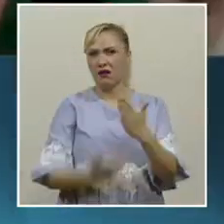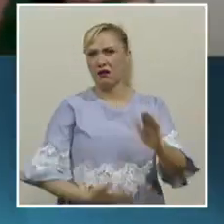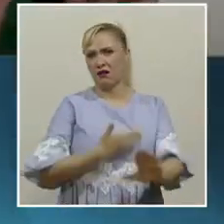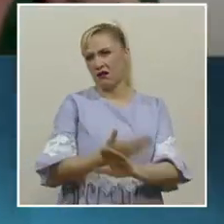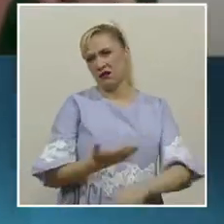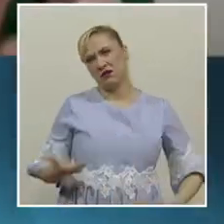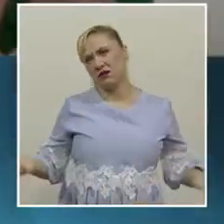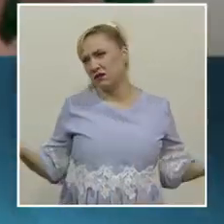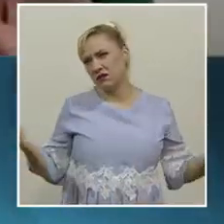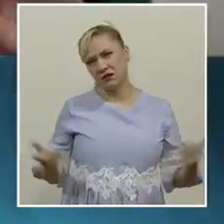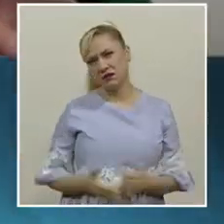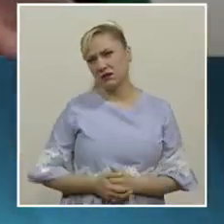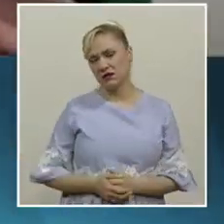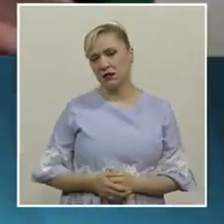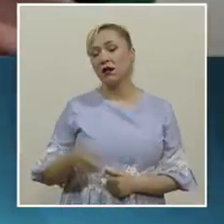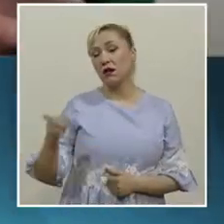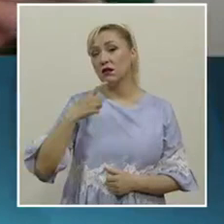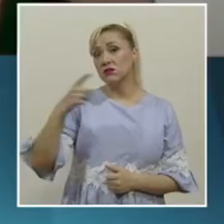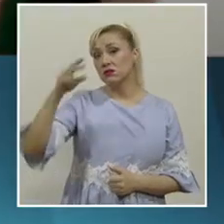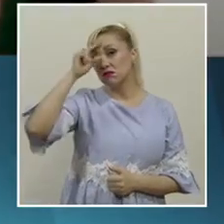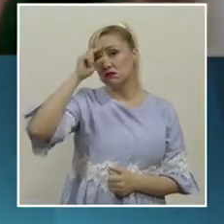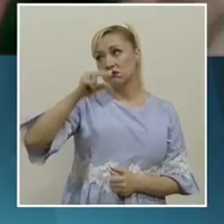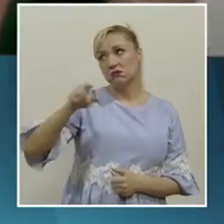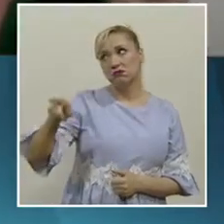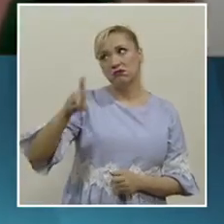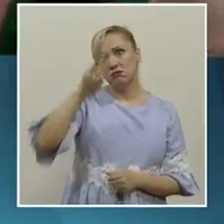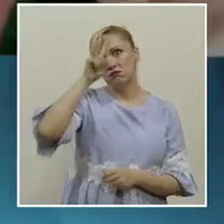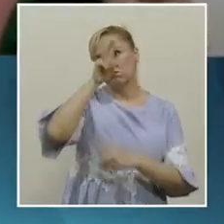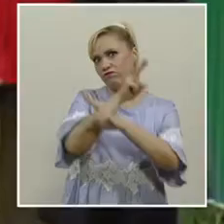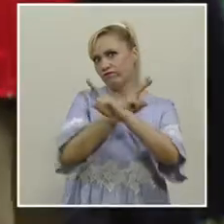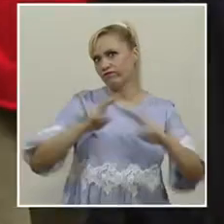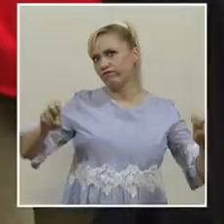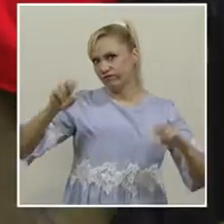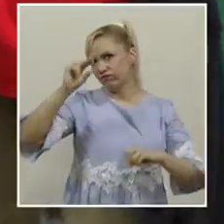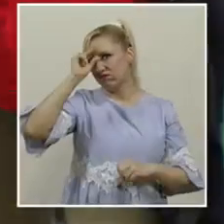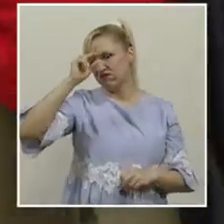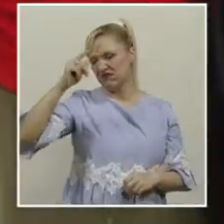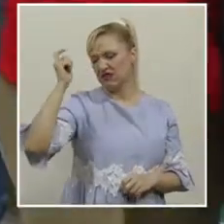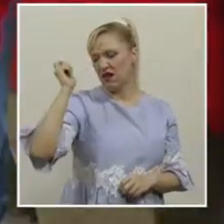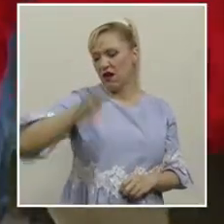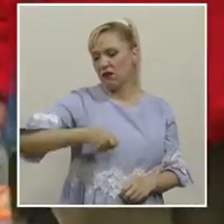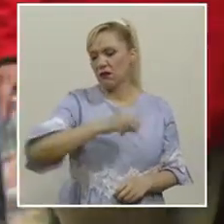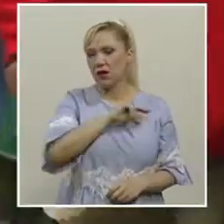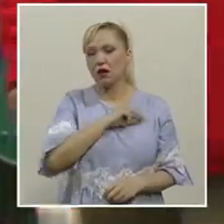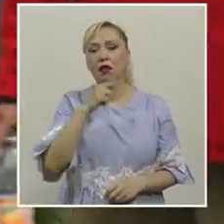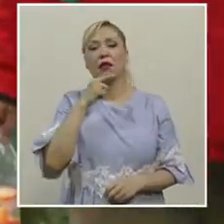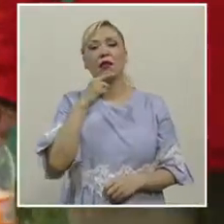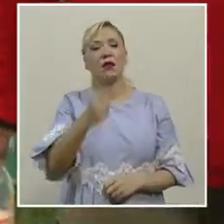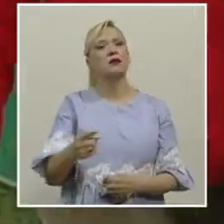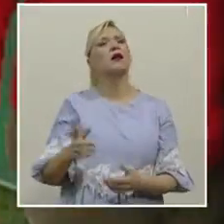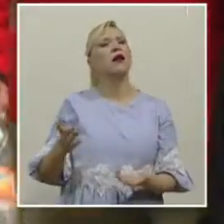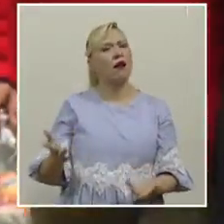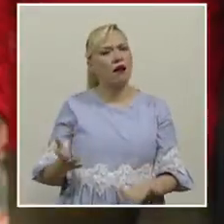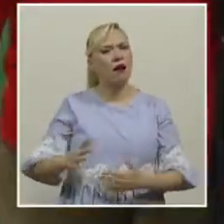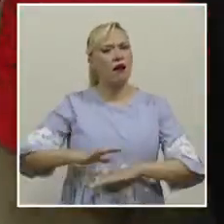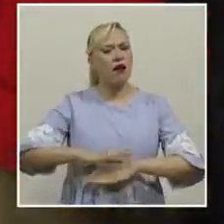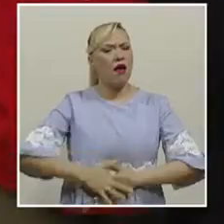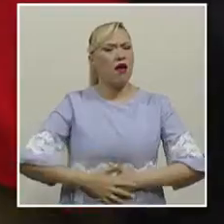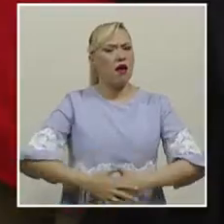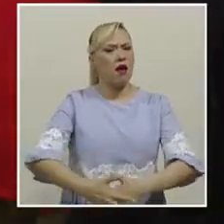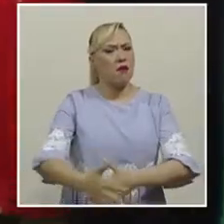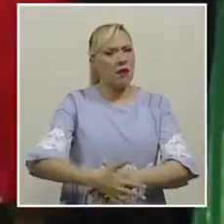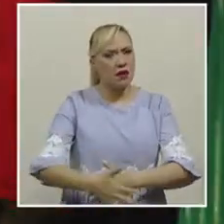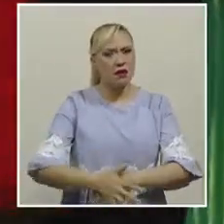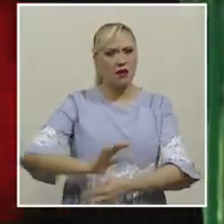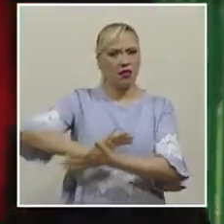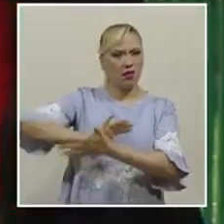más complicado, dijo el especialista, es que el origen de la discriminación laboral por embarazo proviene de ideas arraigadas en la